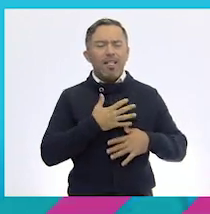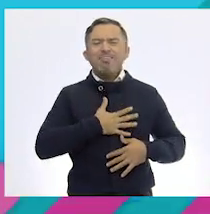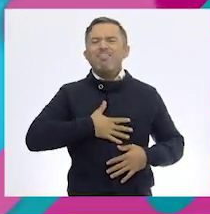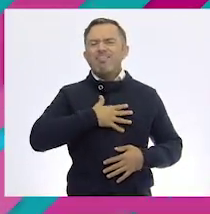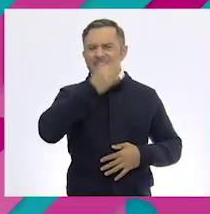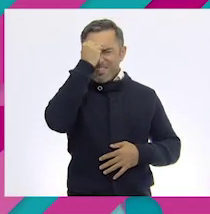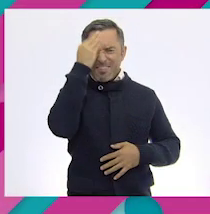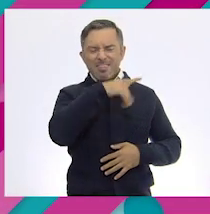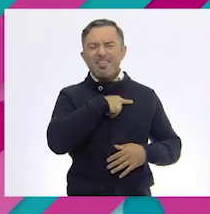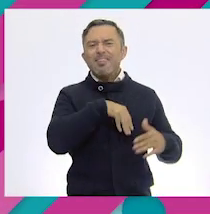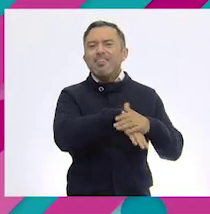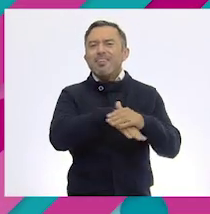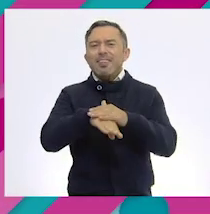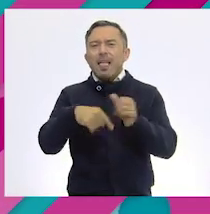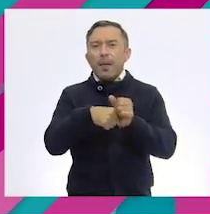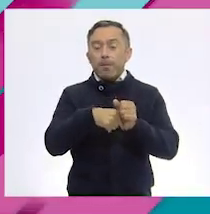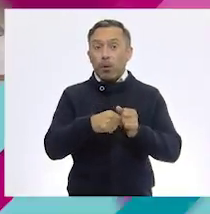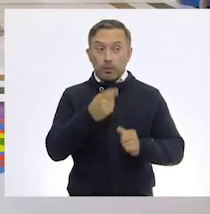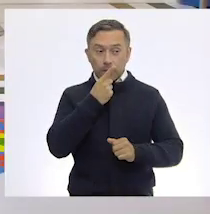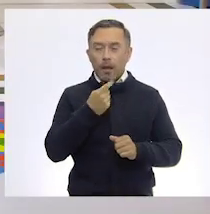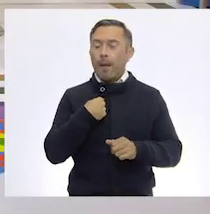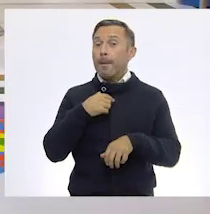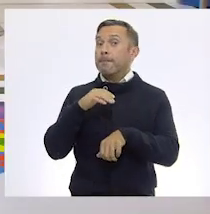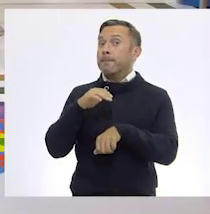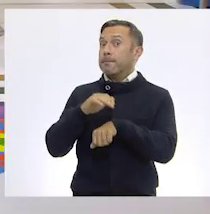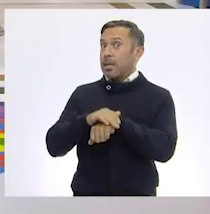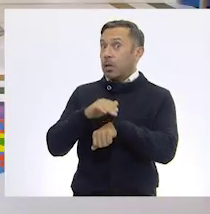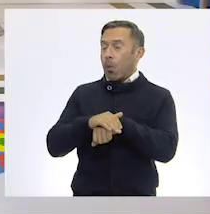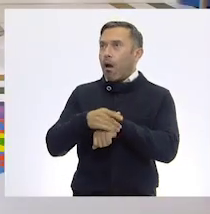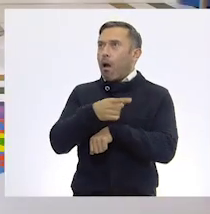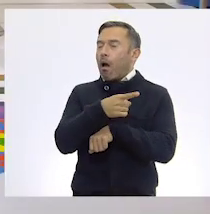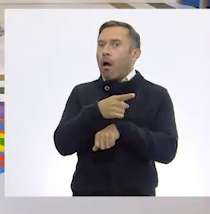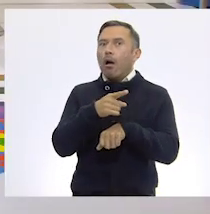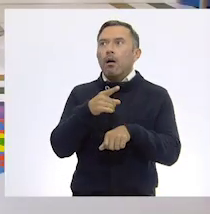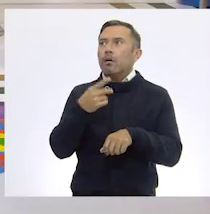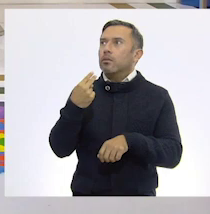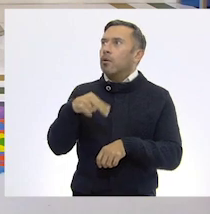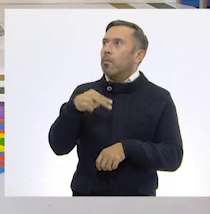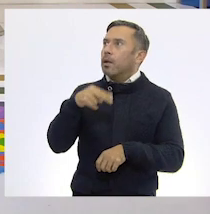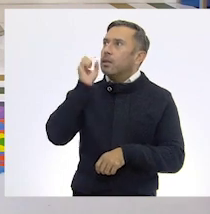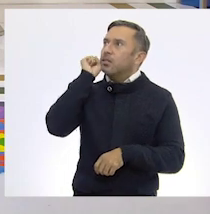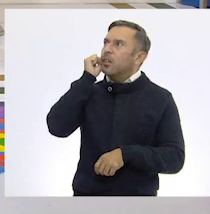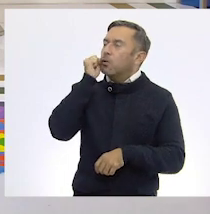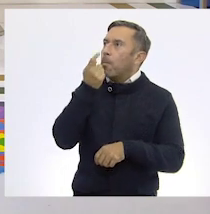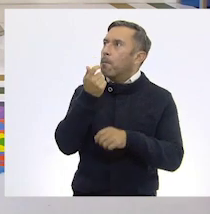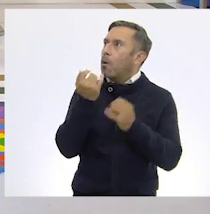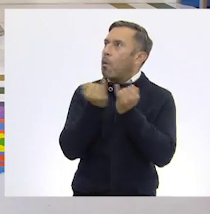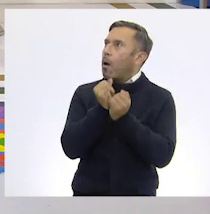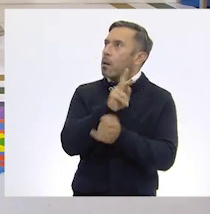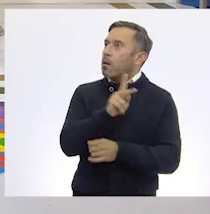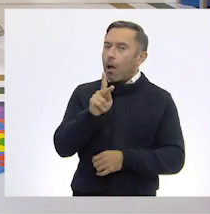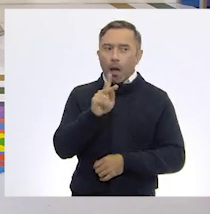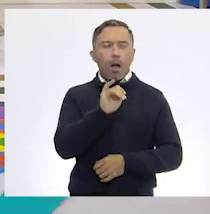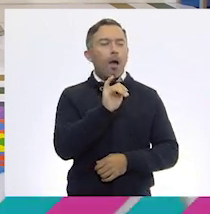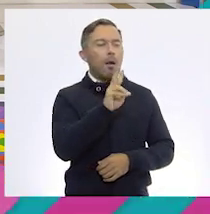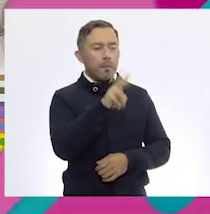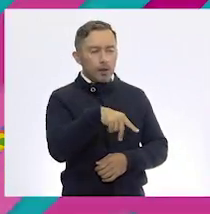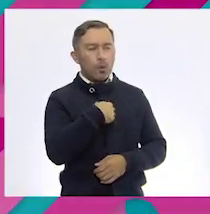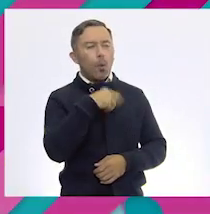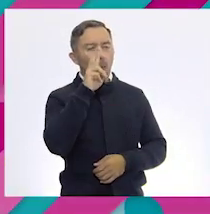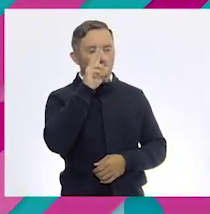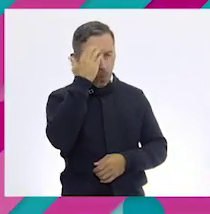un amigo mío que se llama Sergio. Oh. Yo también lo conozco. Ellos siempre terminan